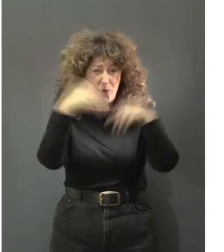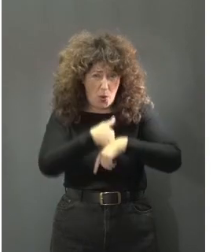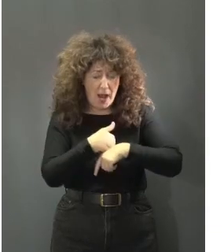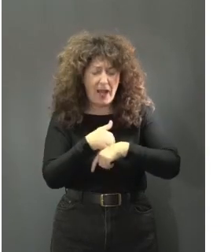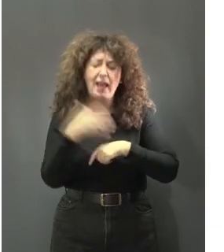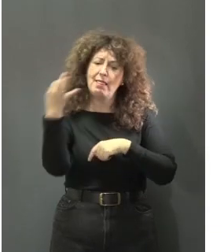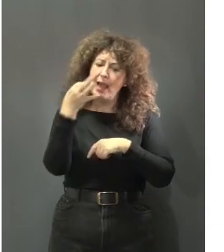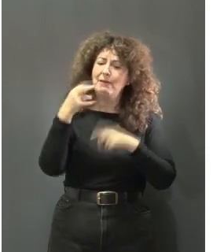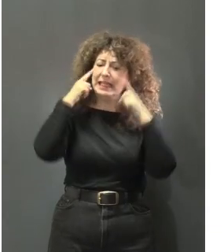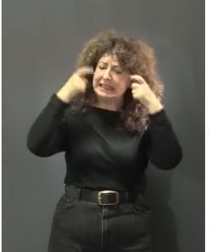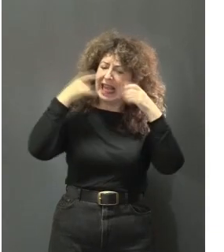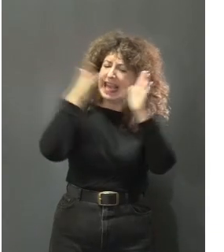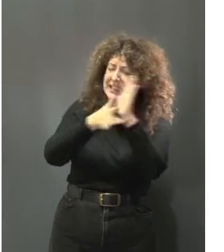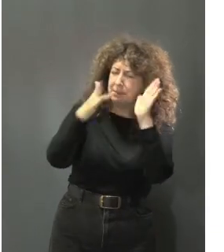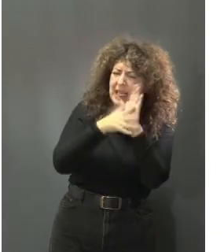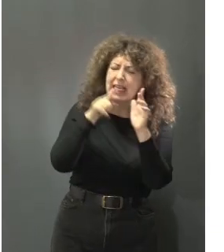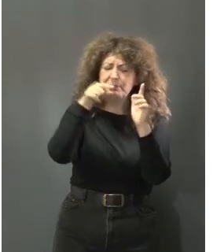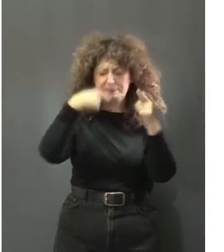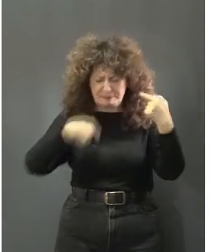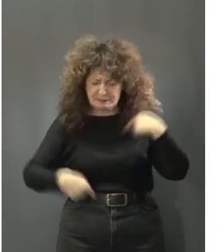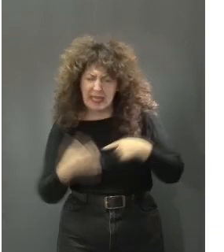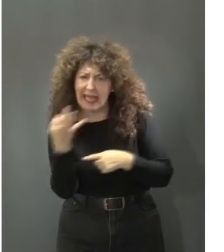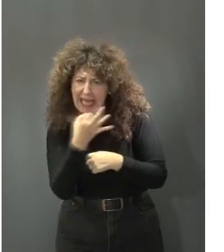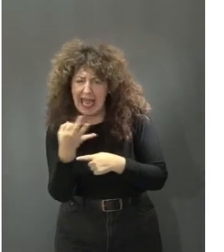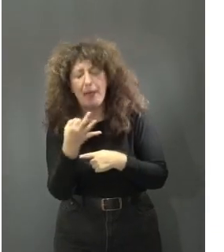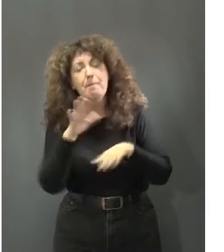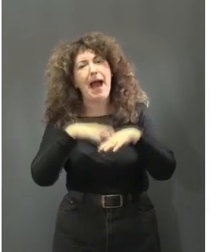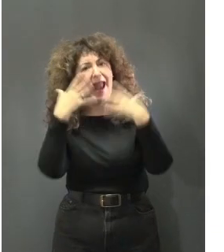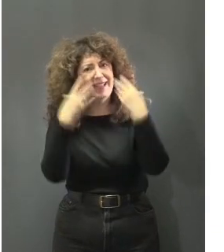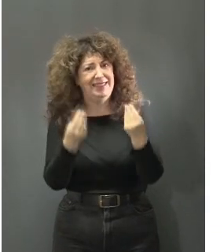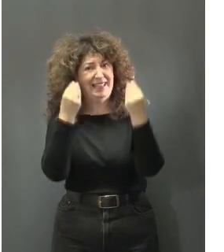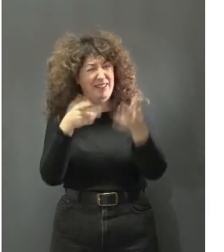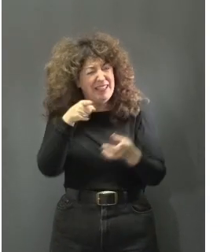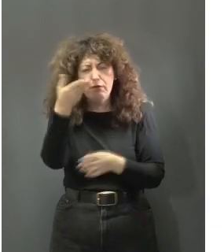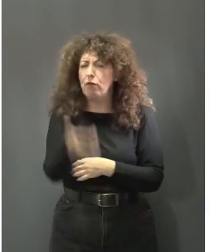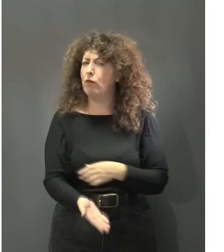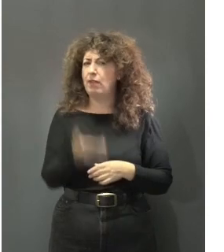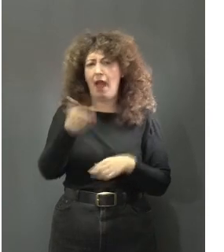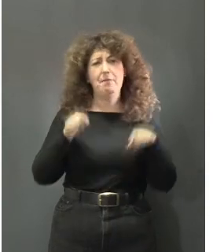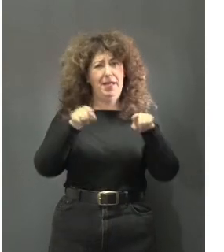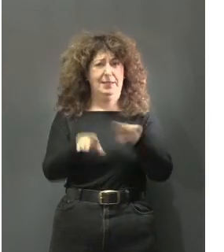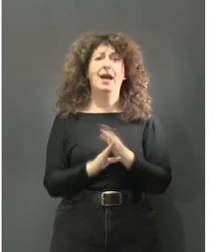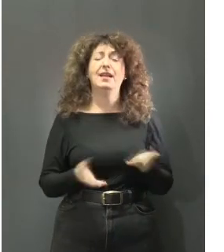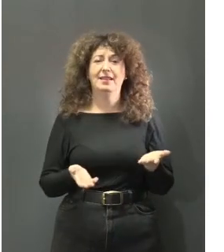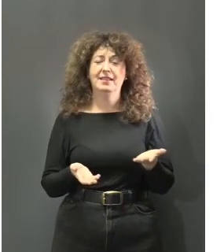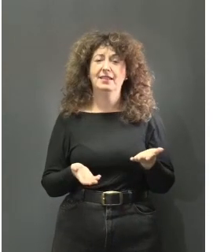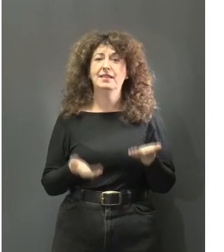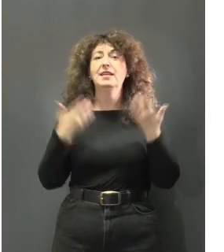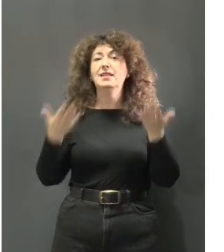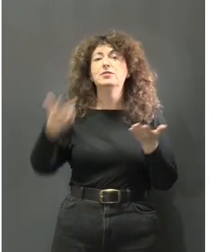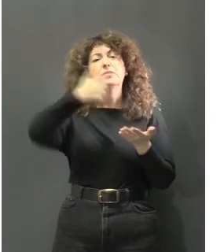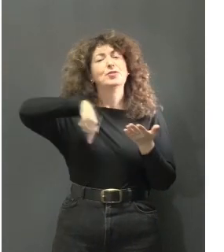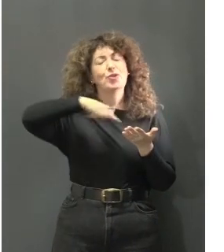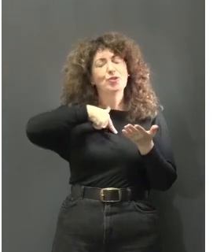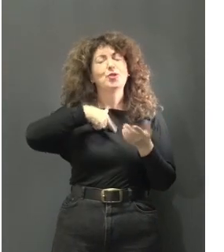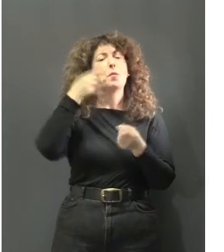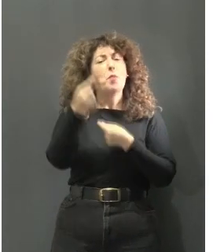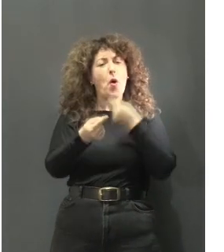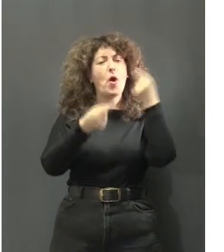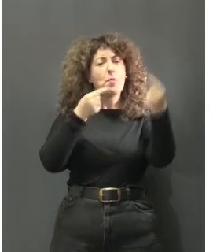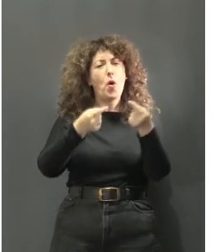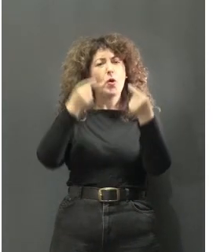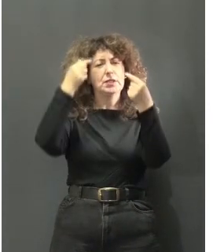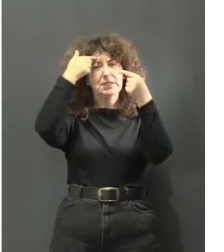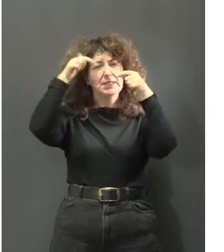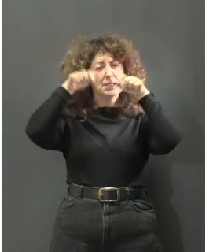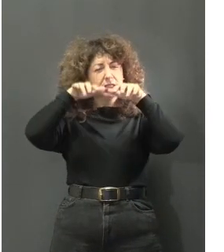capaz de explicarle qué es lo que le ocurre para que lo entienda, eso es fundamental. Entonces, bueno, pues todo esto va calando y yo creo que